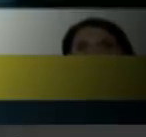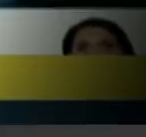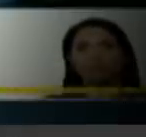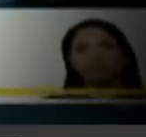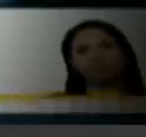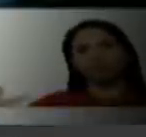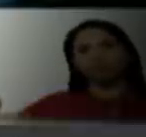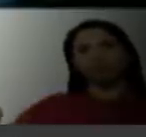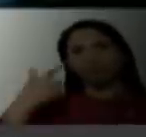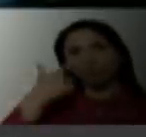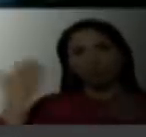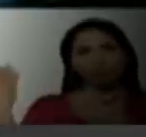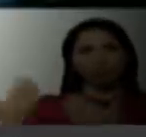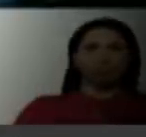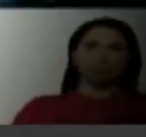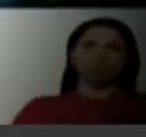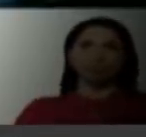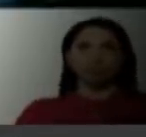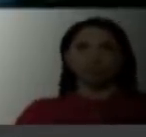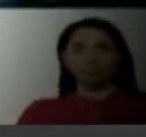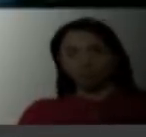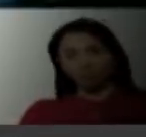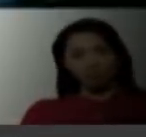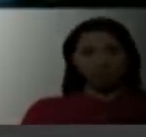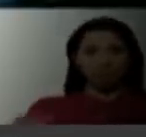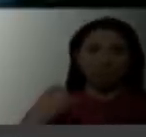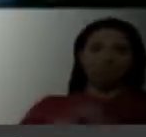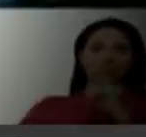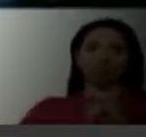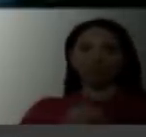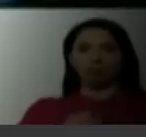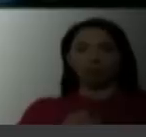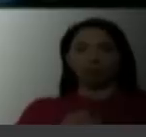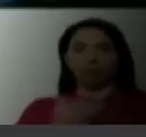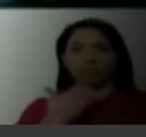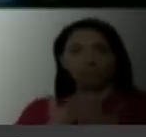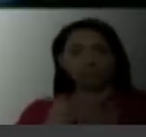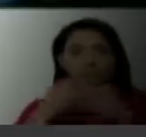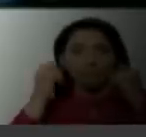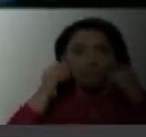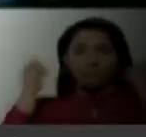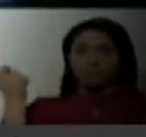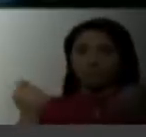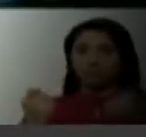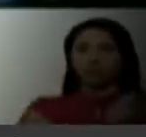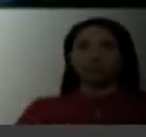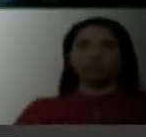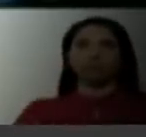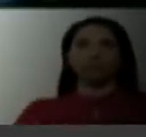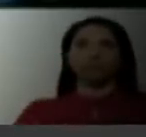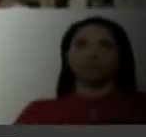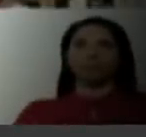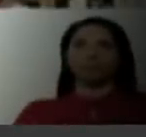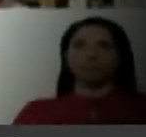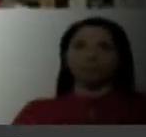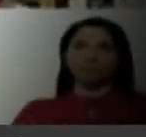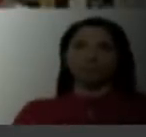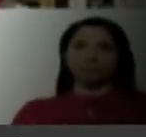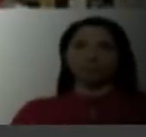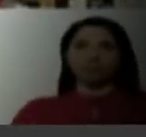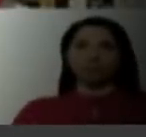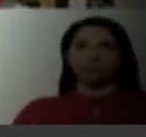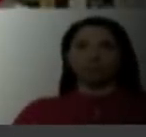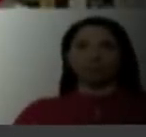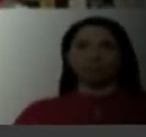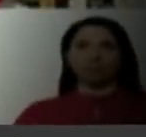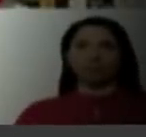Maduro reitera compromiso con los trabajadores en Venezuela. Destacó que la Ley Orgánica del Trabajo, los trabajadores y las